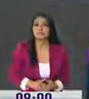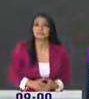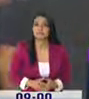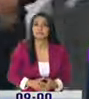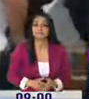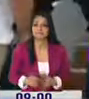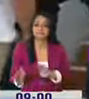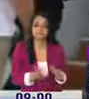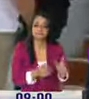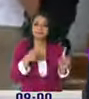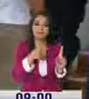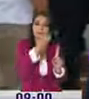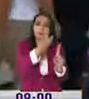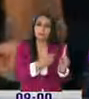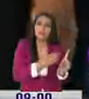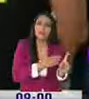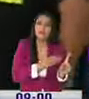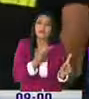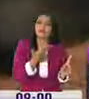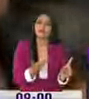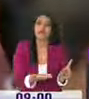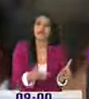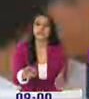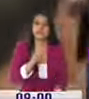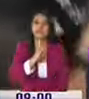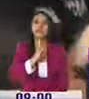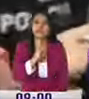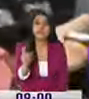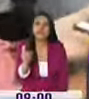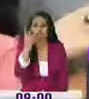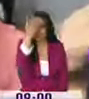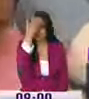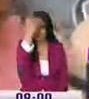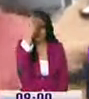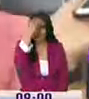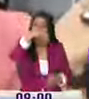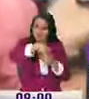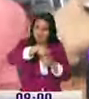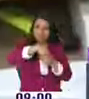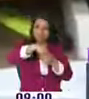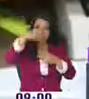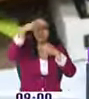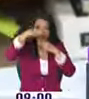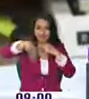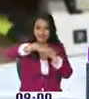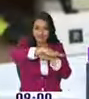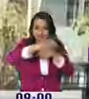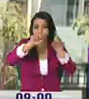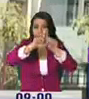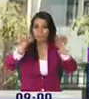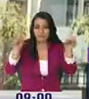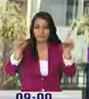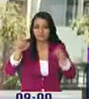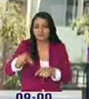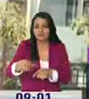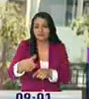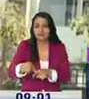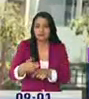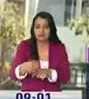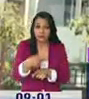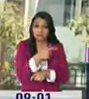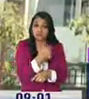identificó como el hombre de confianza de Ricardo Rivera al interior de Televisión Satelital, reiteró la declaración que rindió en